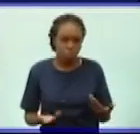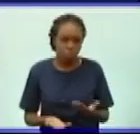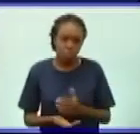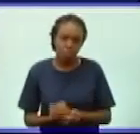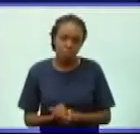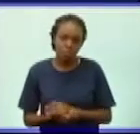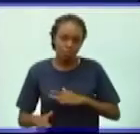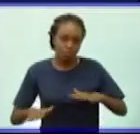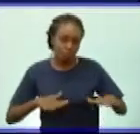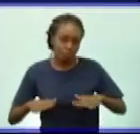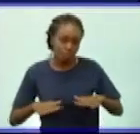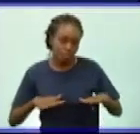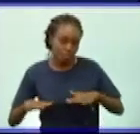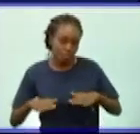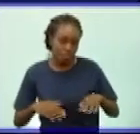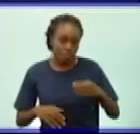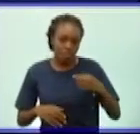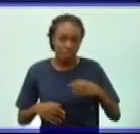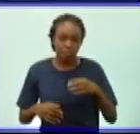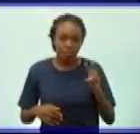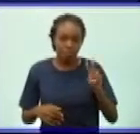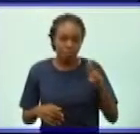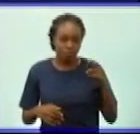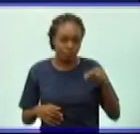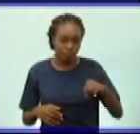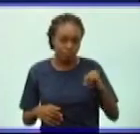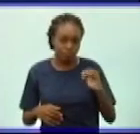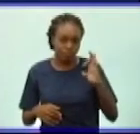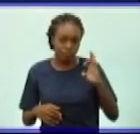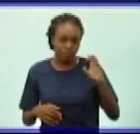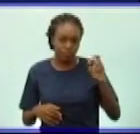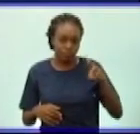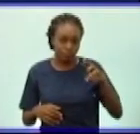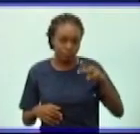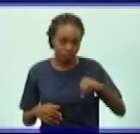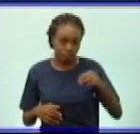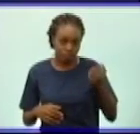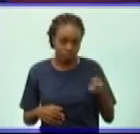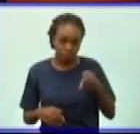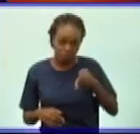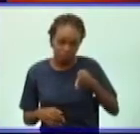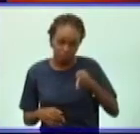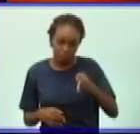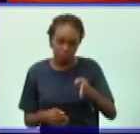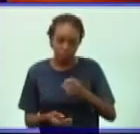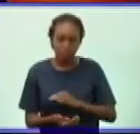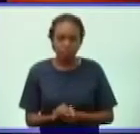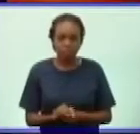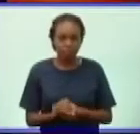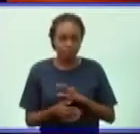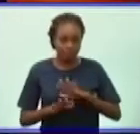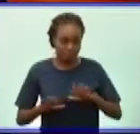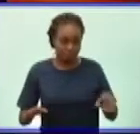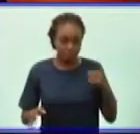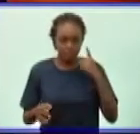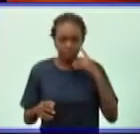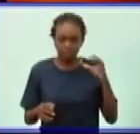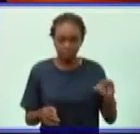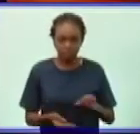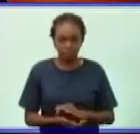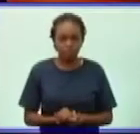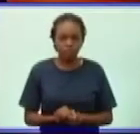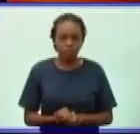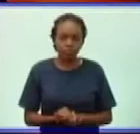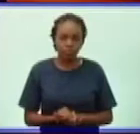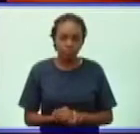del movimiento uniforme en líneas rectas. Pues bien, hasta aquí los objetivos. Con